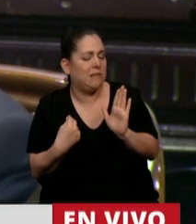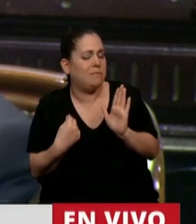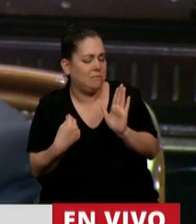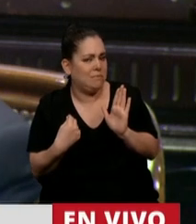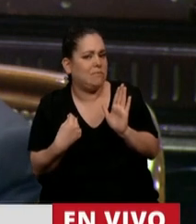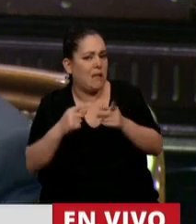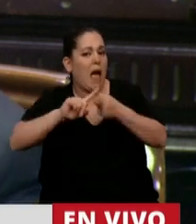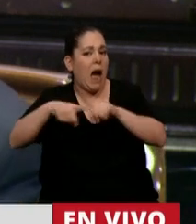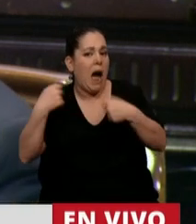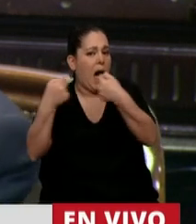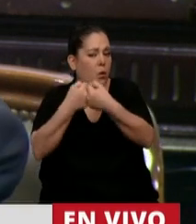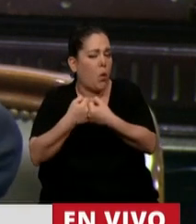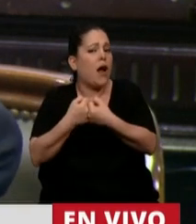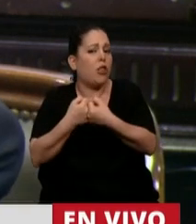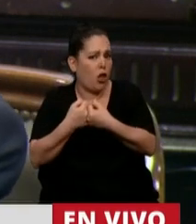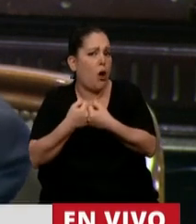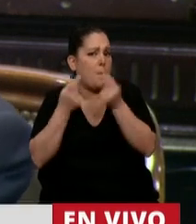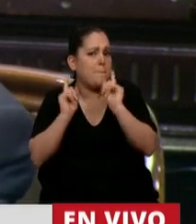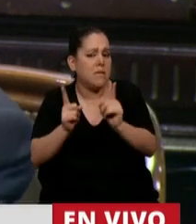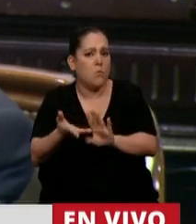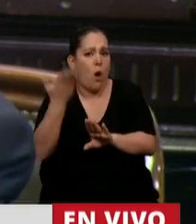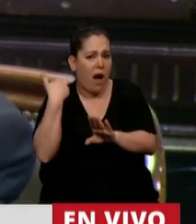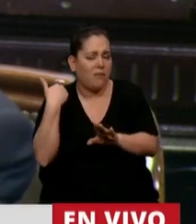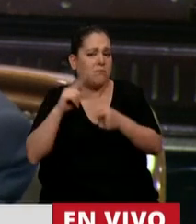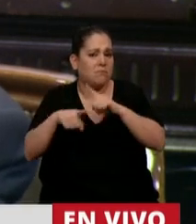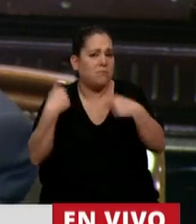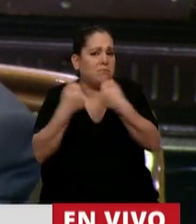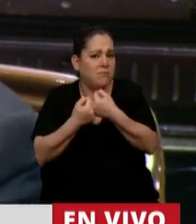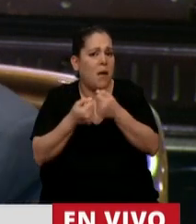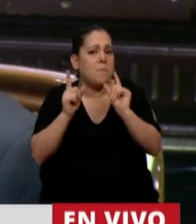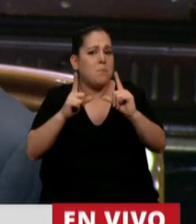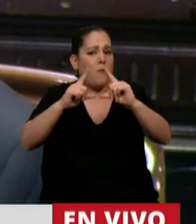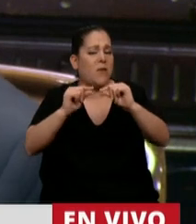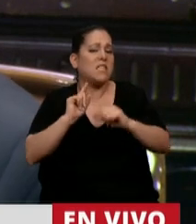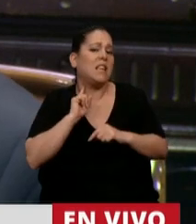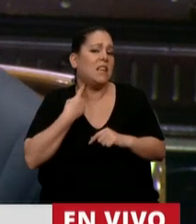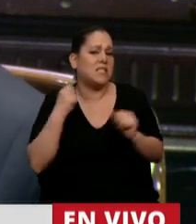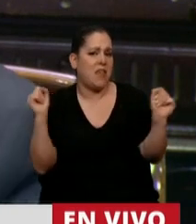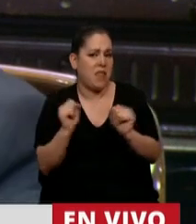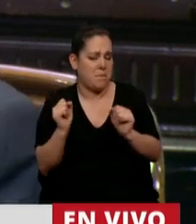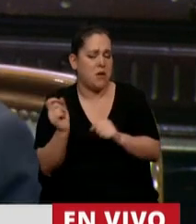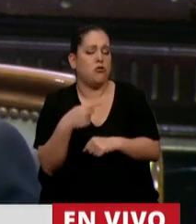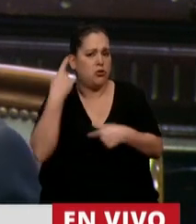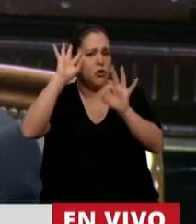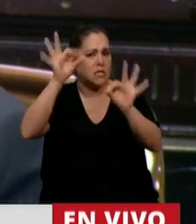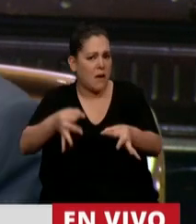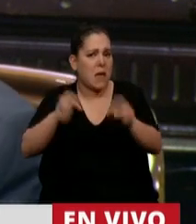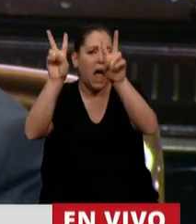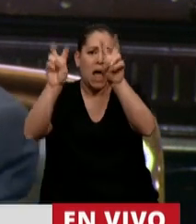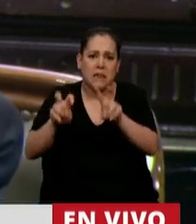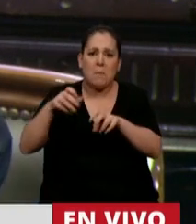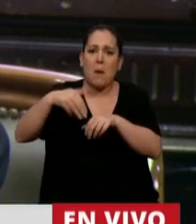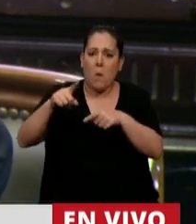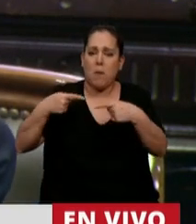en el consenso de buena fe que además permitió tener el 13 de mayo un protocolo, sabíamos que los temas conflictivos, que los temas